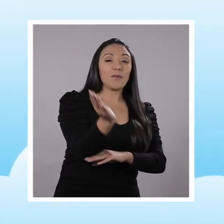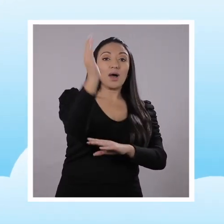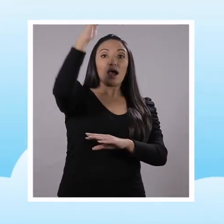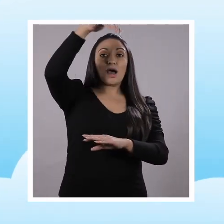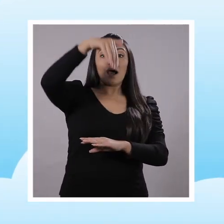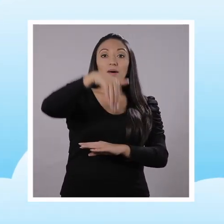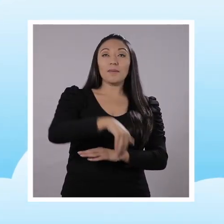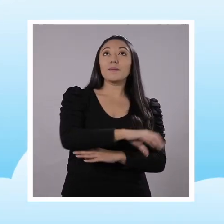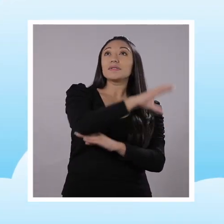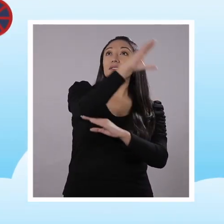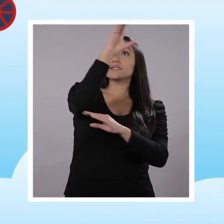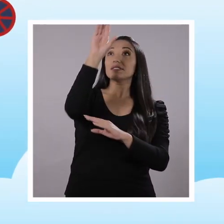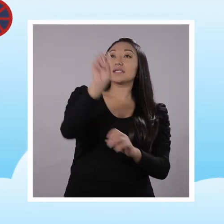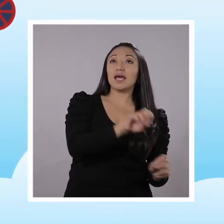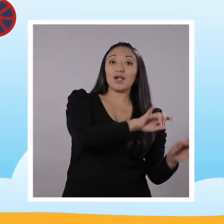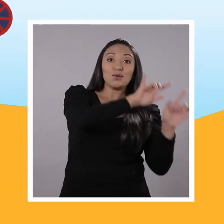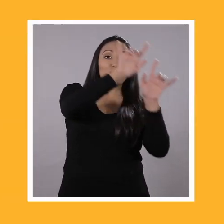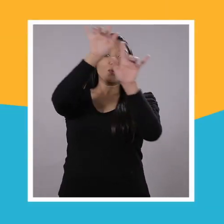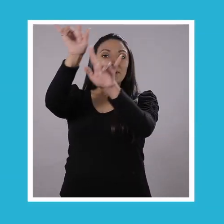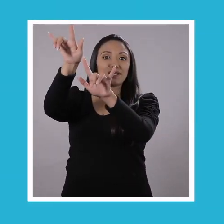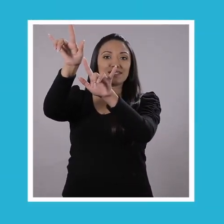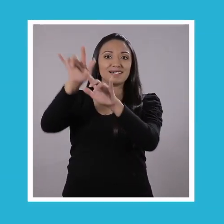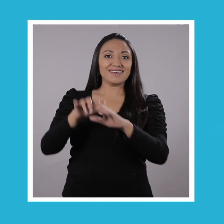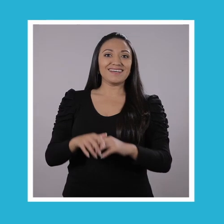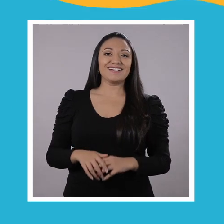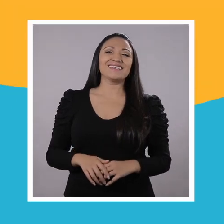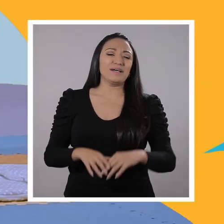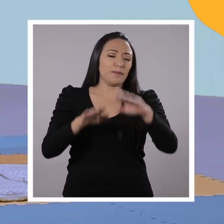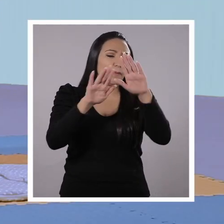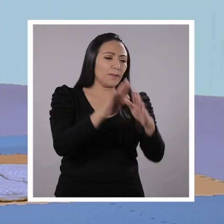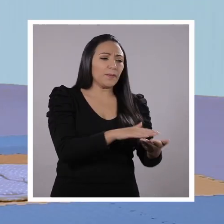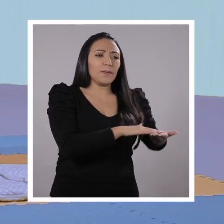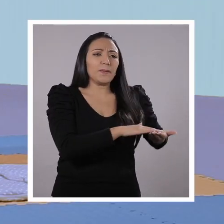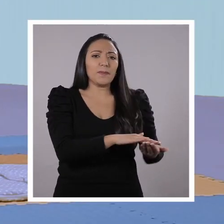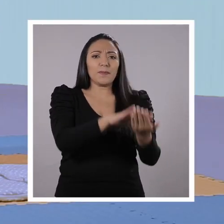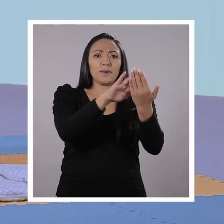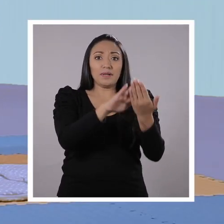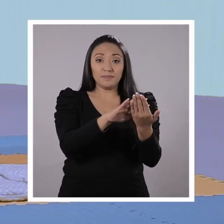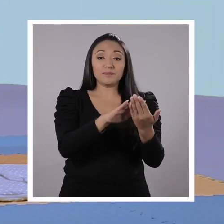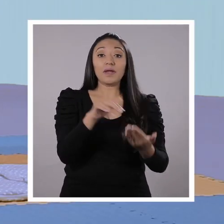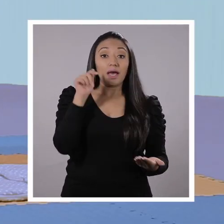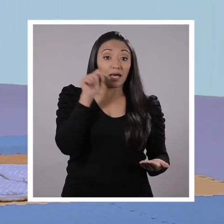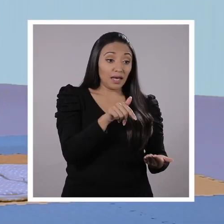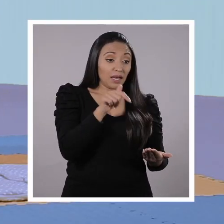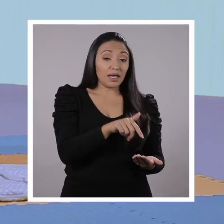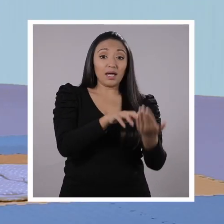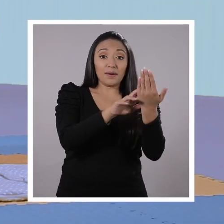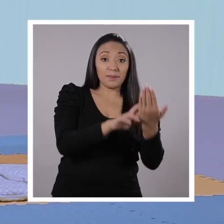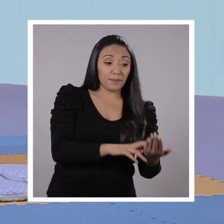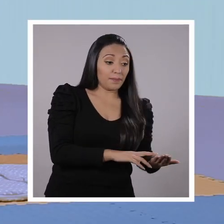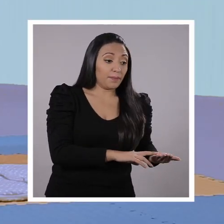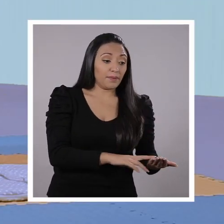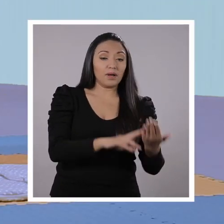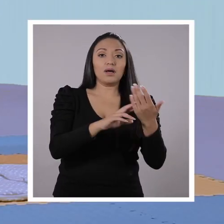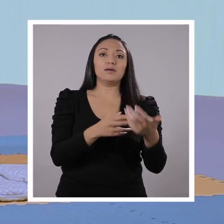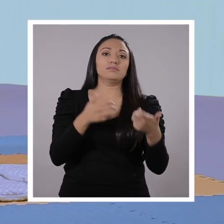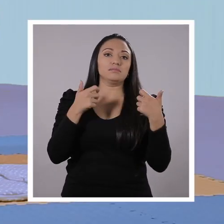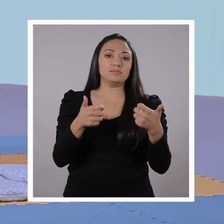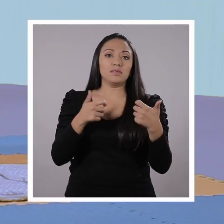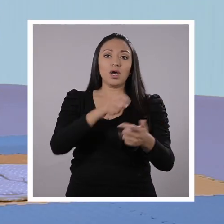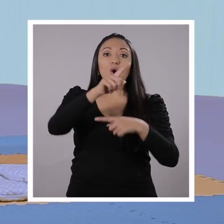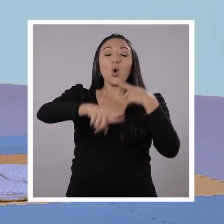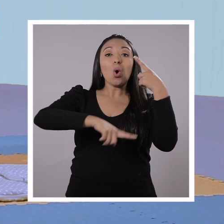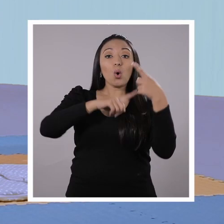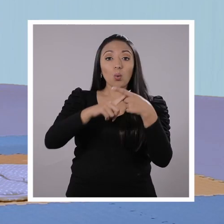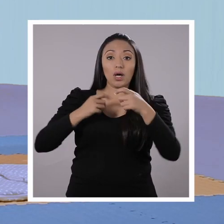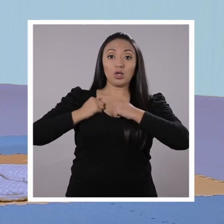y bajaba, y al cielo quería llegar. Les encanta esto. Y ¿sabes qué, Monse? Esta es una posición también muy útil,